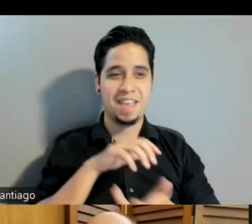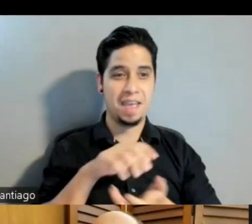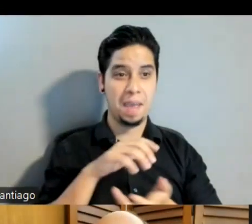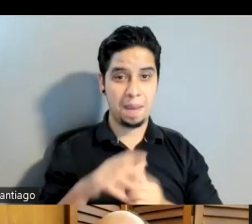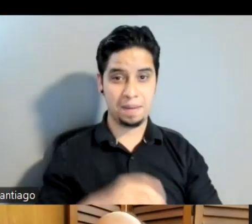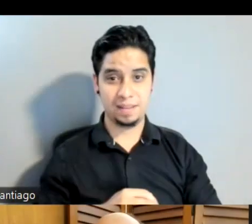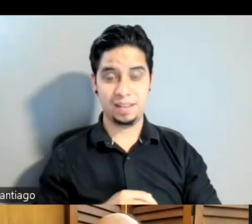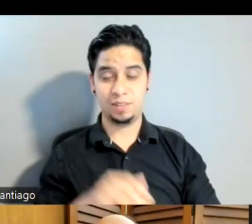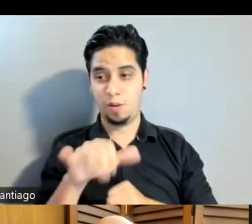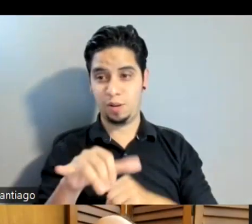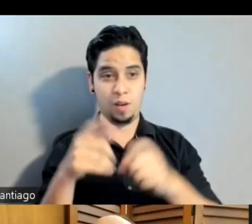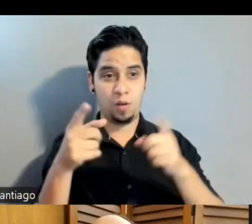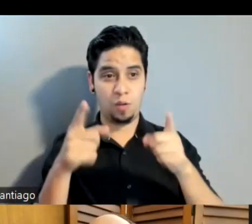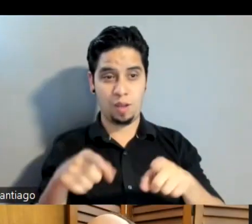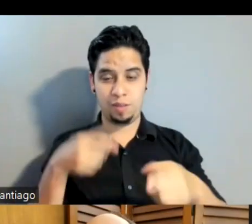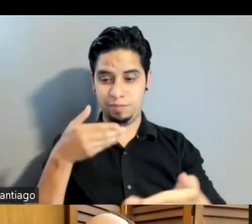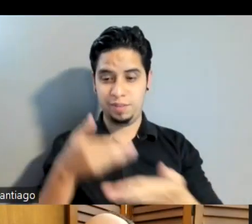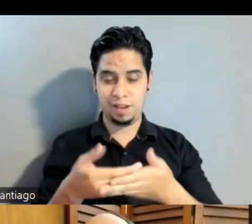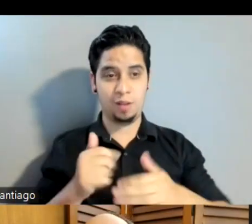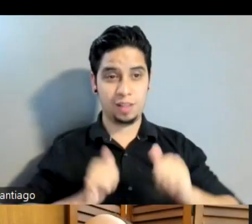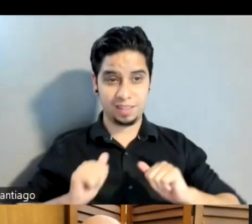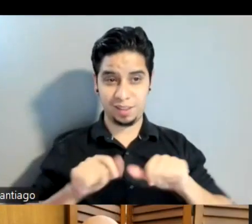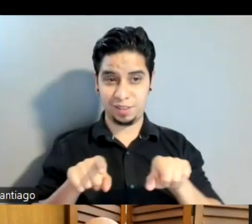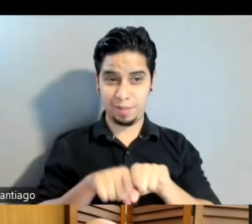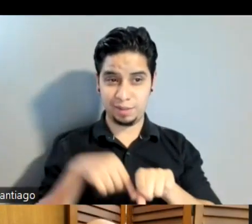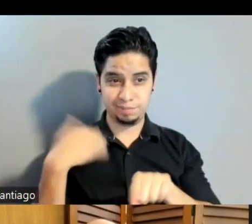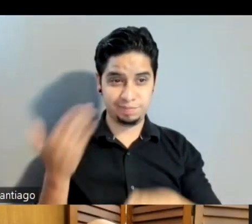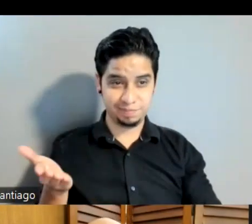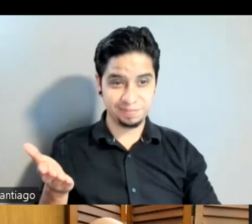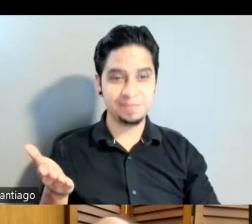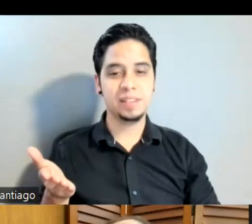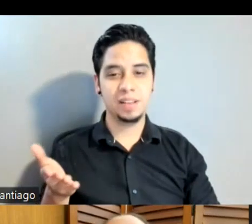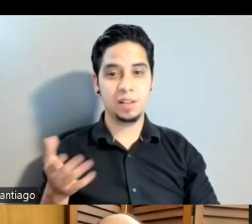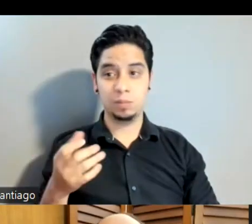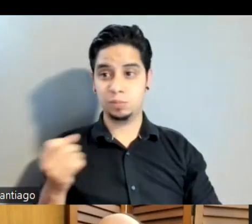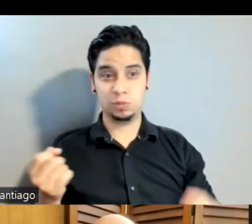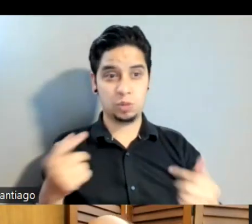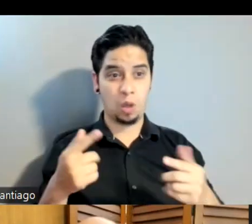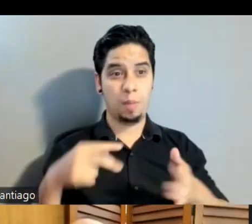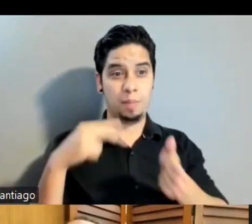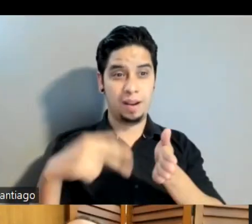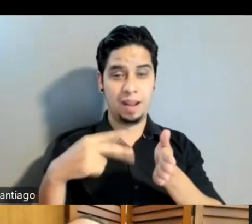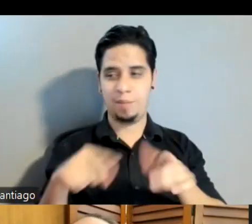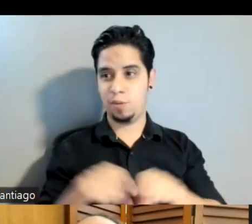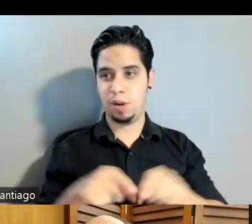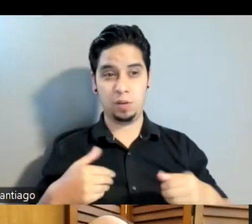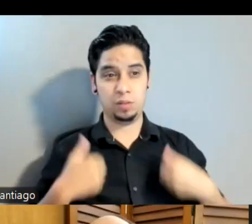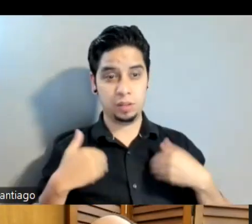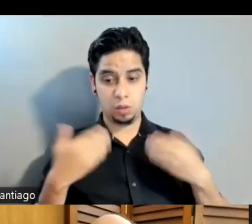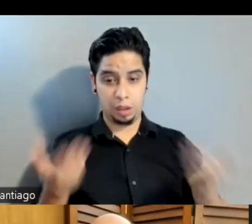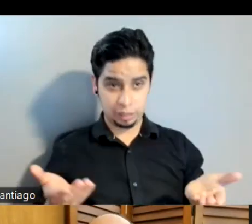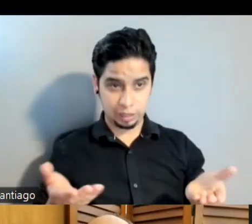Eso que ocurre cuando en la casa llega un teatrero también. Nos ponemos todos a bailar y estar contentos aquí en Arte